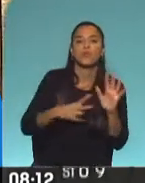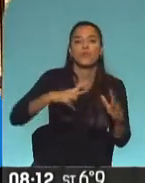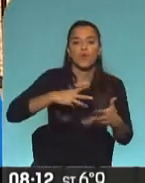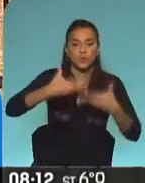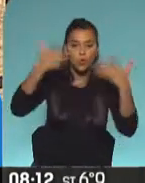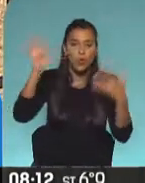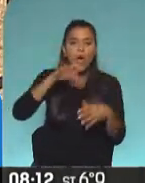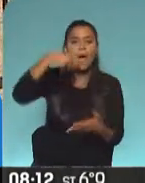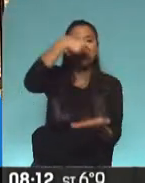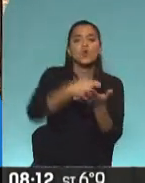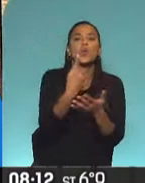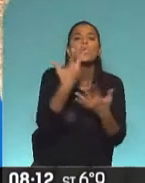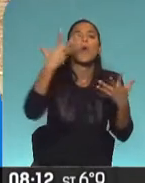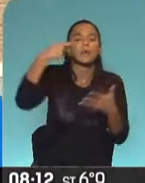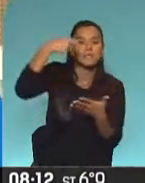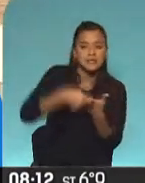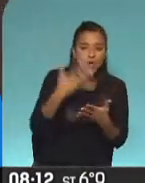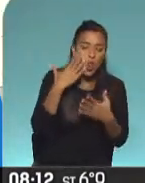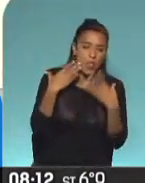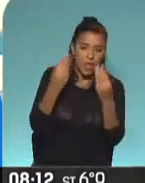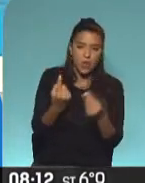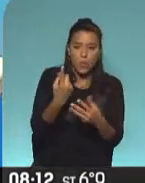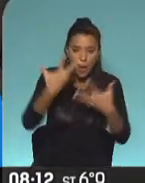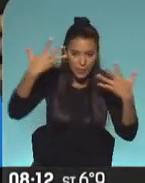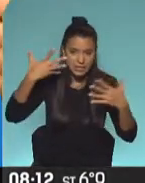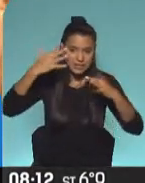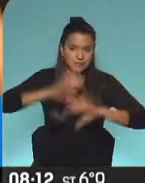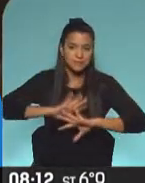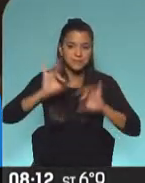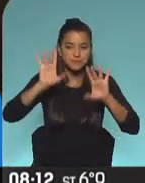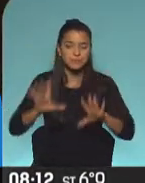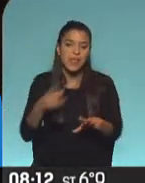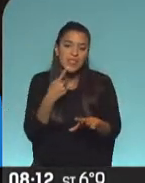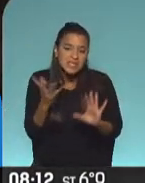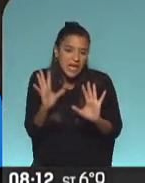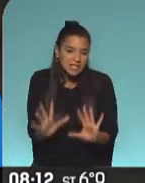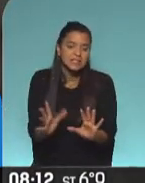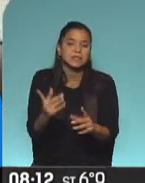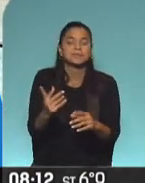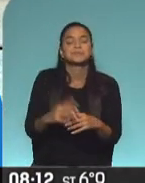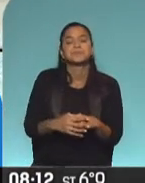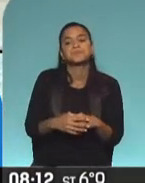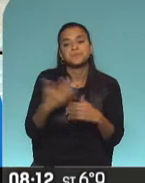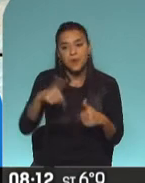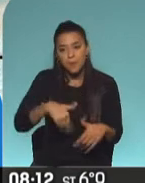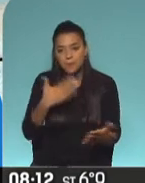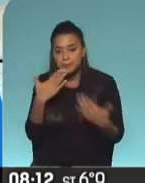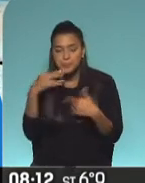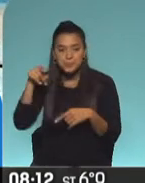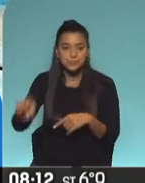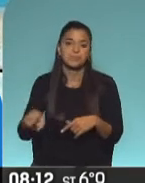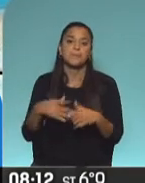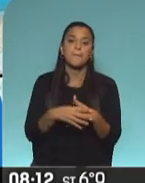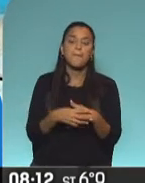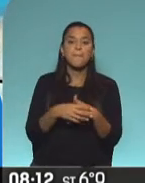el aporte extraordinario solidario, ¿no? Por única vez, por lo menos, es lo que se dice a priori. Vamos a hablar con él, Silvia, si te